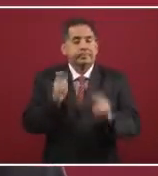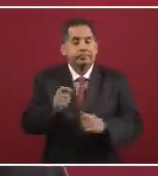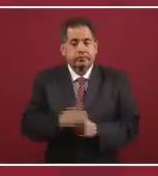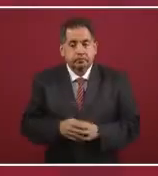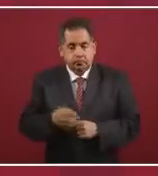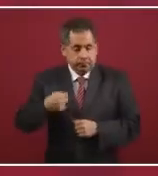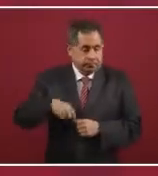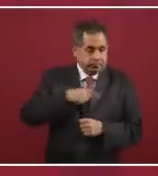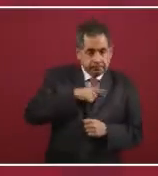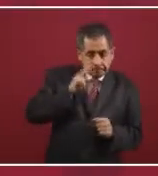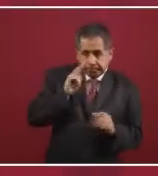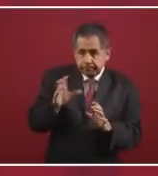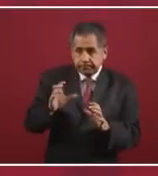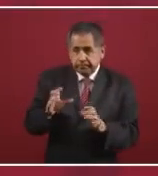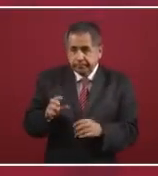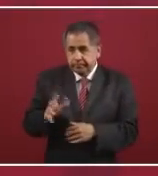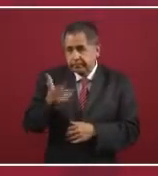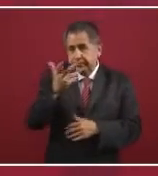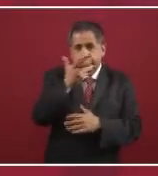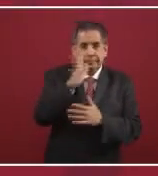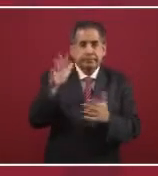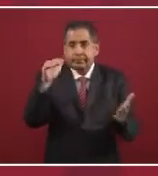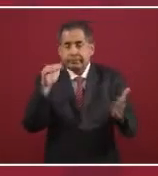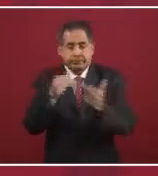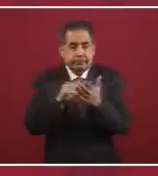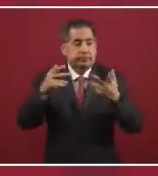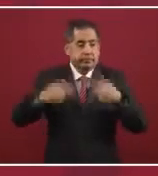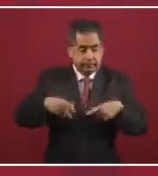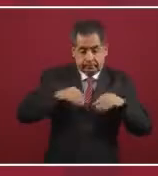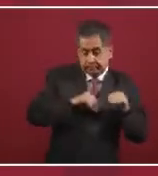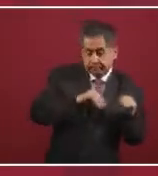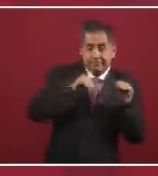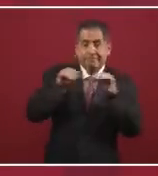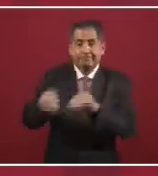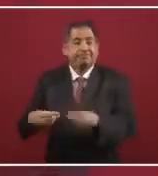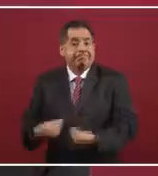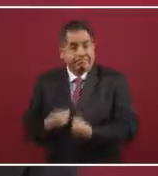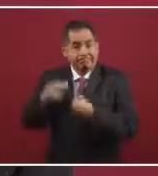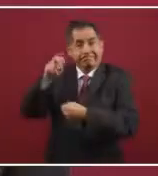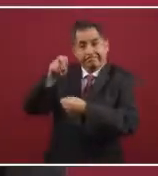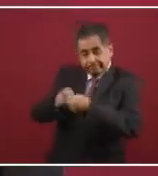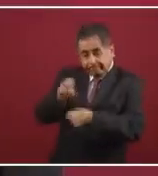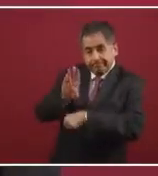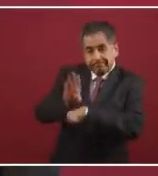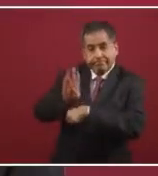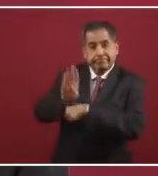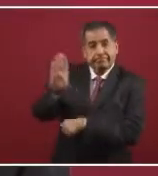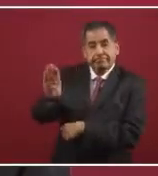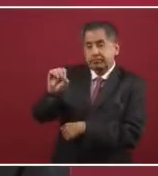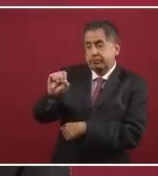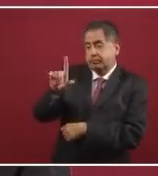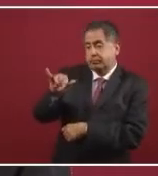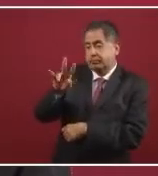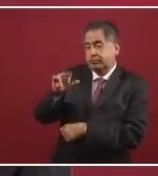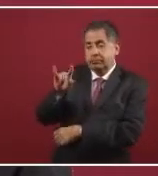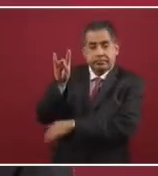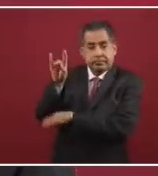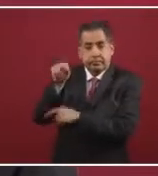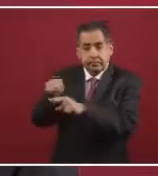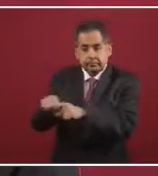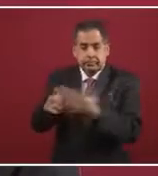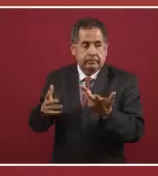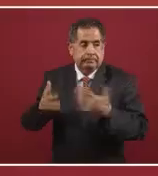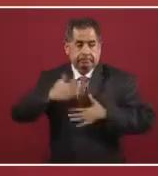muy atentos porque tenemos 10,000 connacionales que viven en Bolivia y la instrucción que tiene